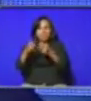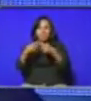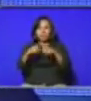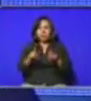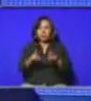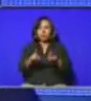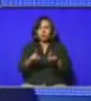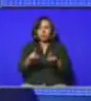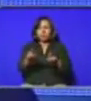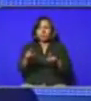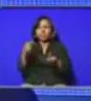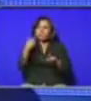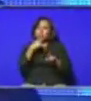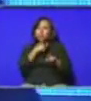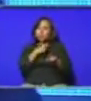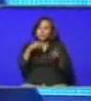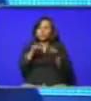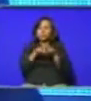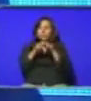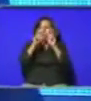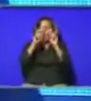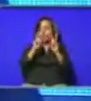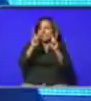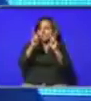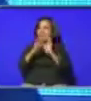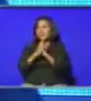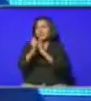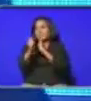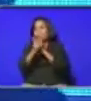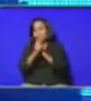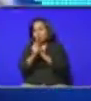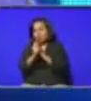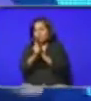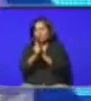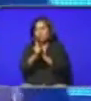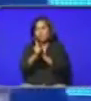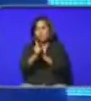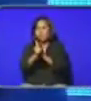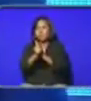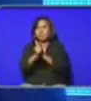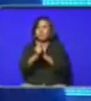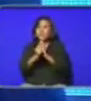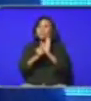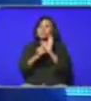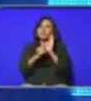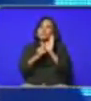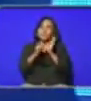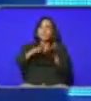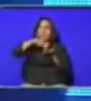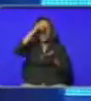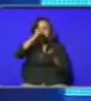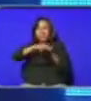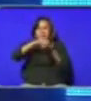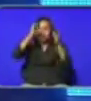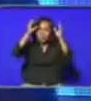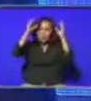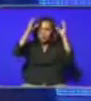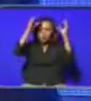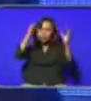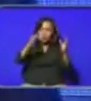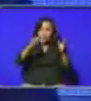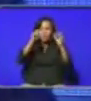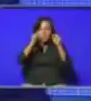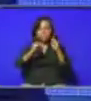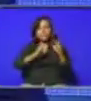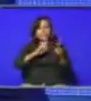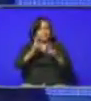llamamos habilidades blandas, relaciones interpersonales, cultura, o sea, crear un ser humano que realmente le dé un